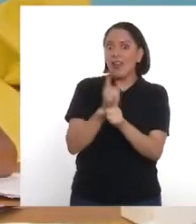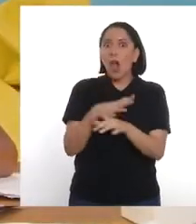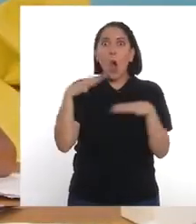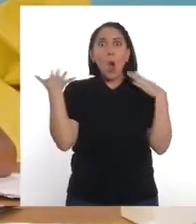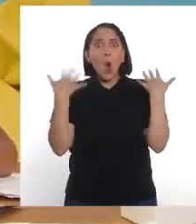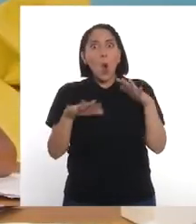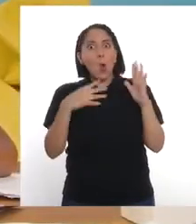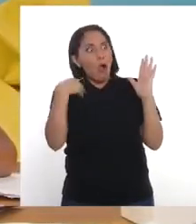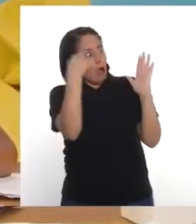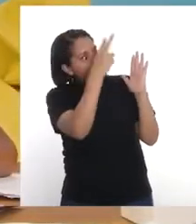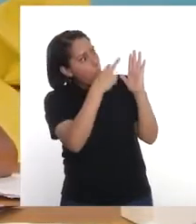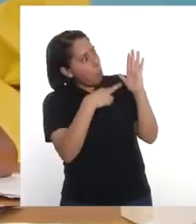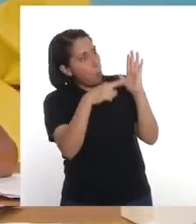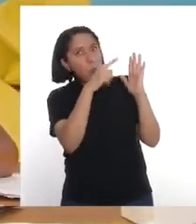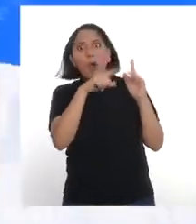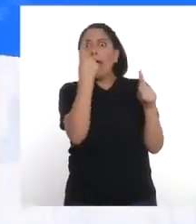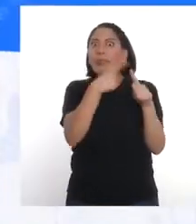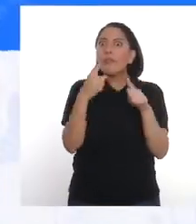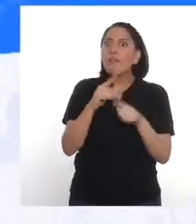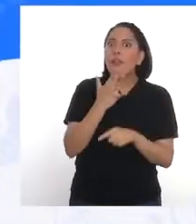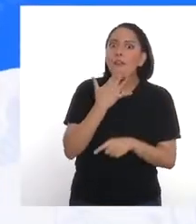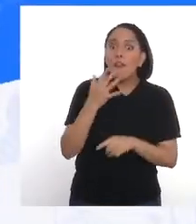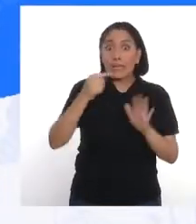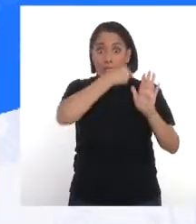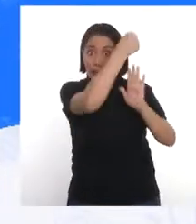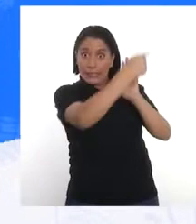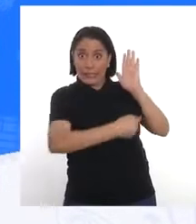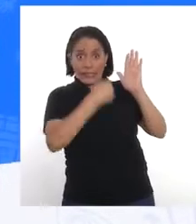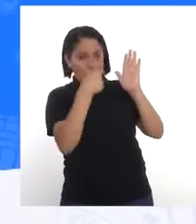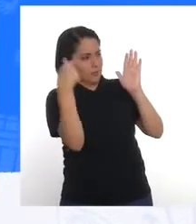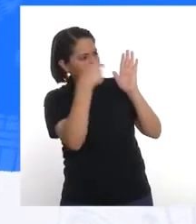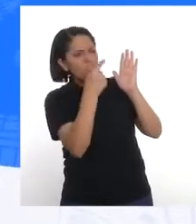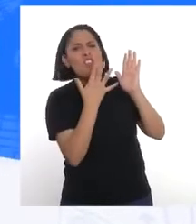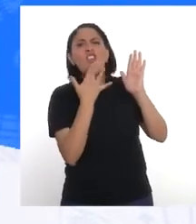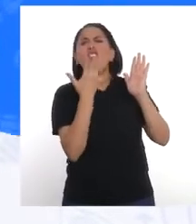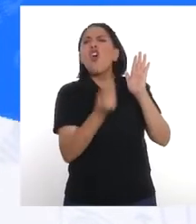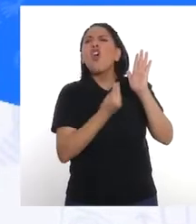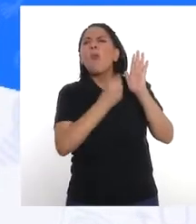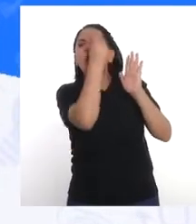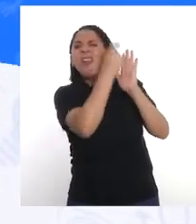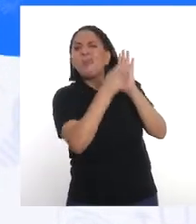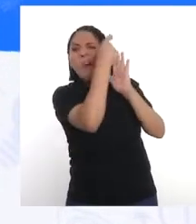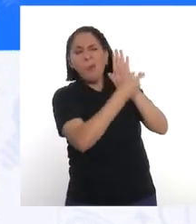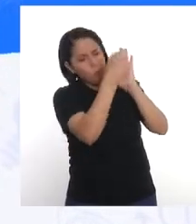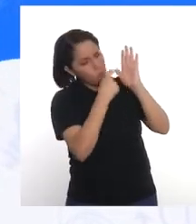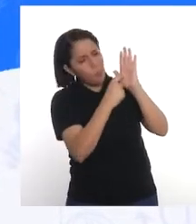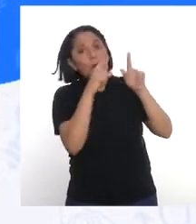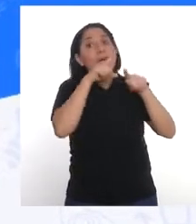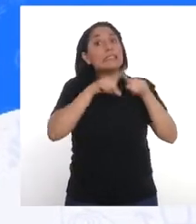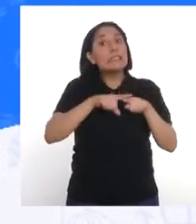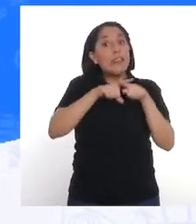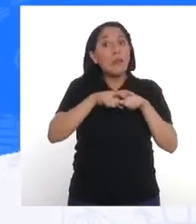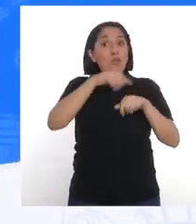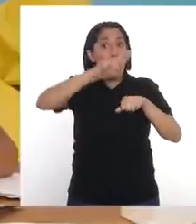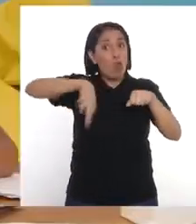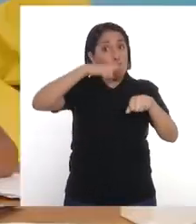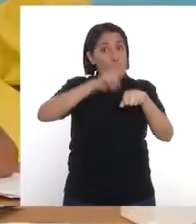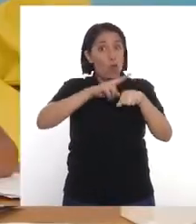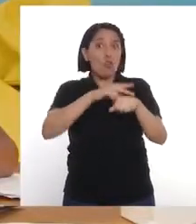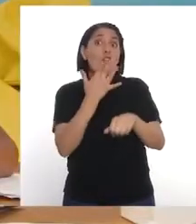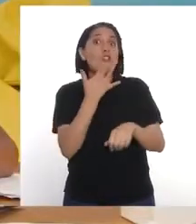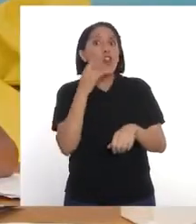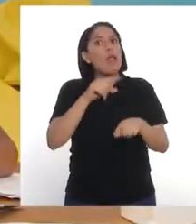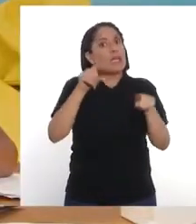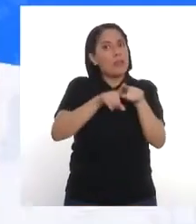Hay muchos colores para escoger. En el círculo, los colores están organizados de acuerdo a su matiz o tono.